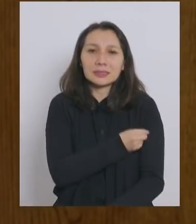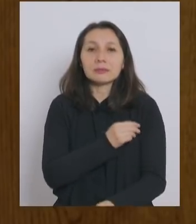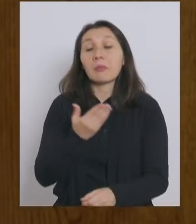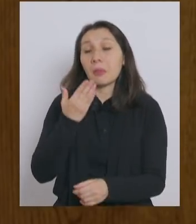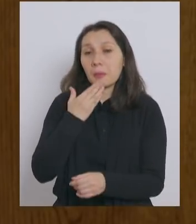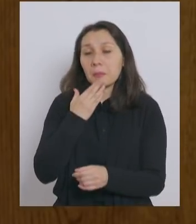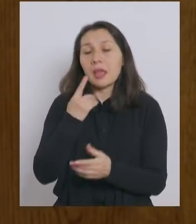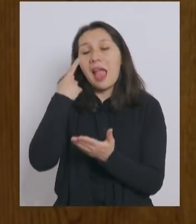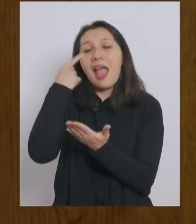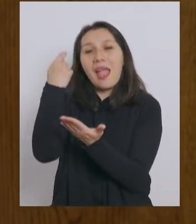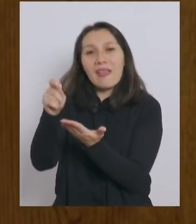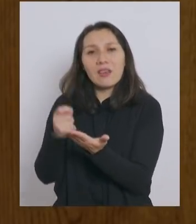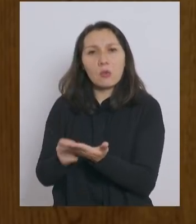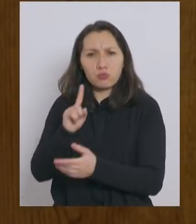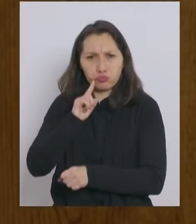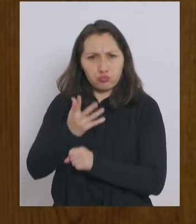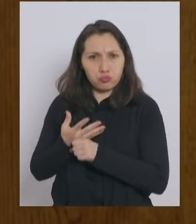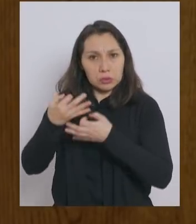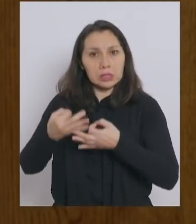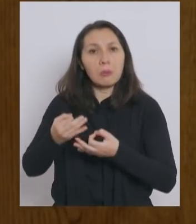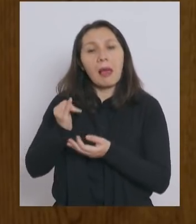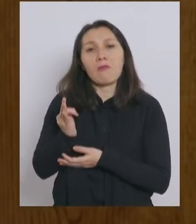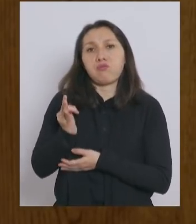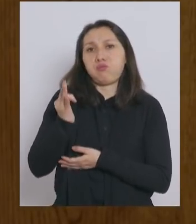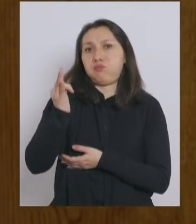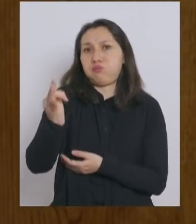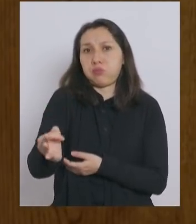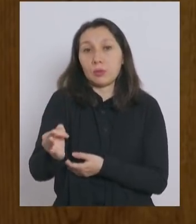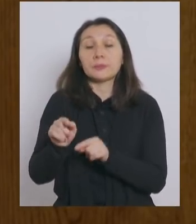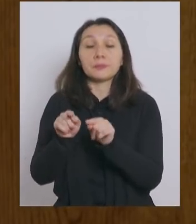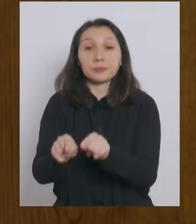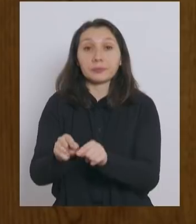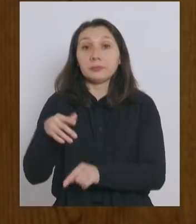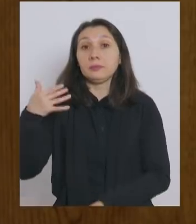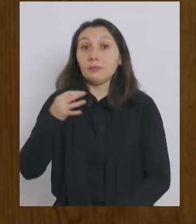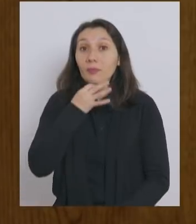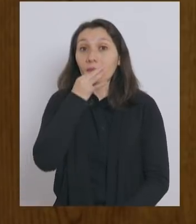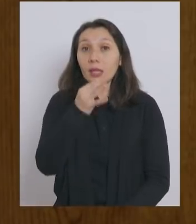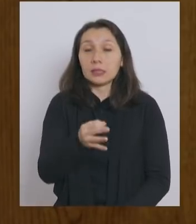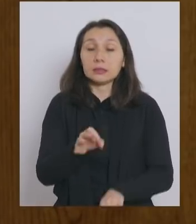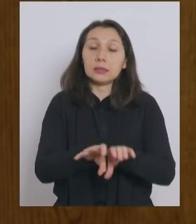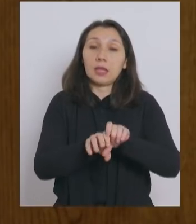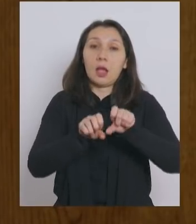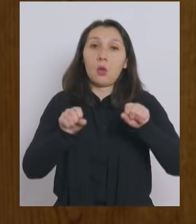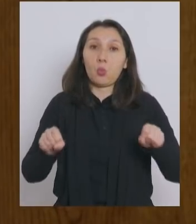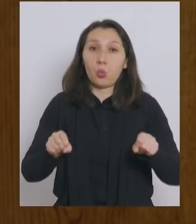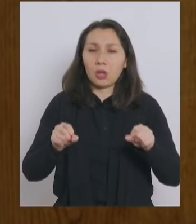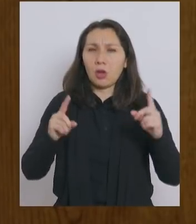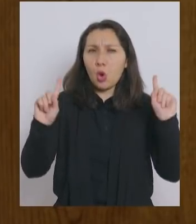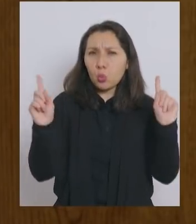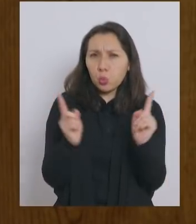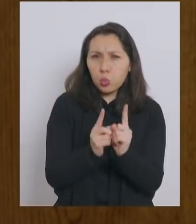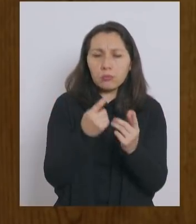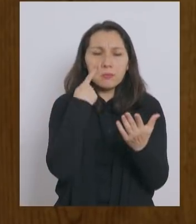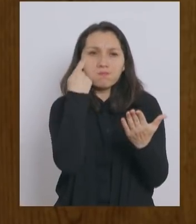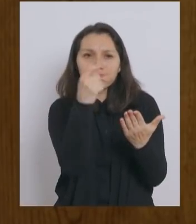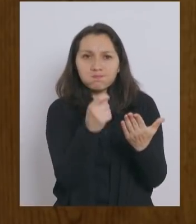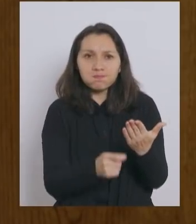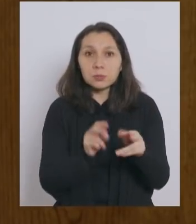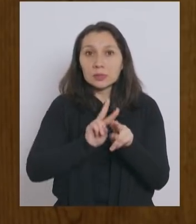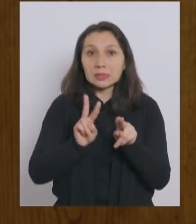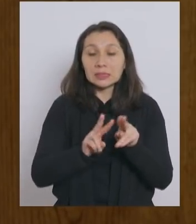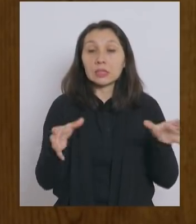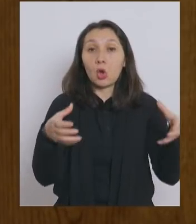como también para evaluar la seguridad a largo plazo. Es importante mencionar que de acuerdo a las conclusiones y evaluación que realiza